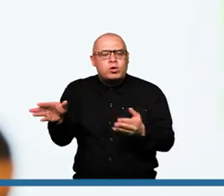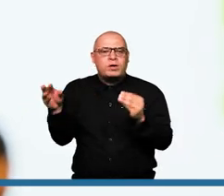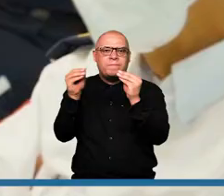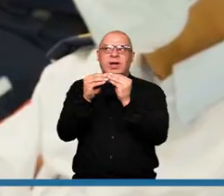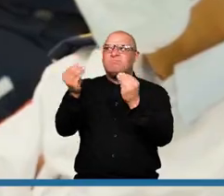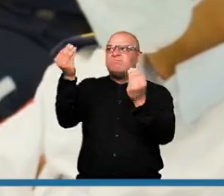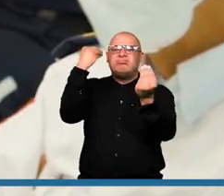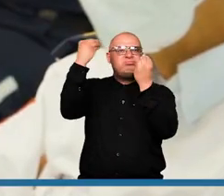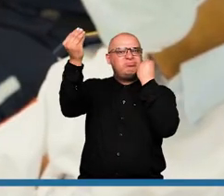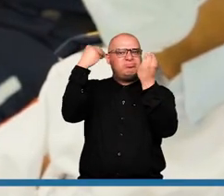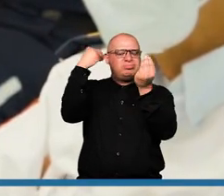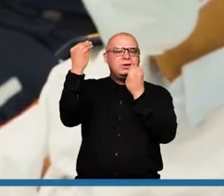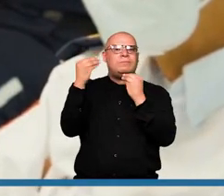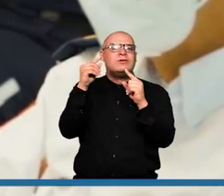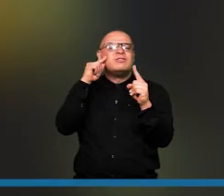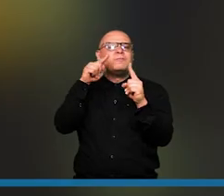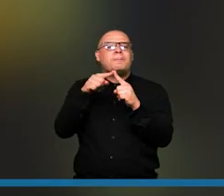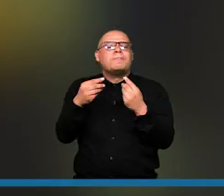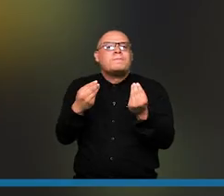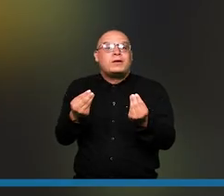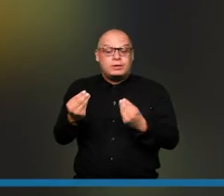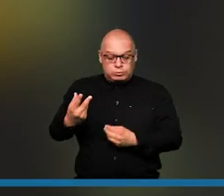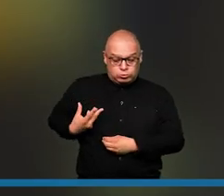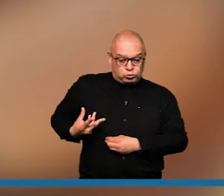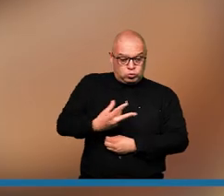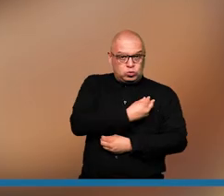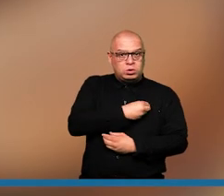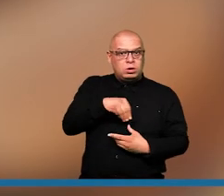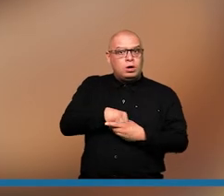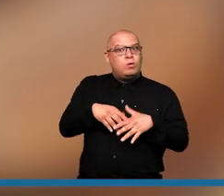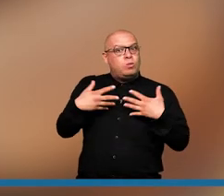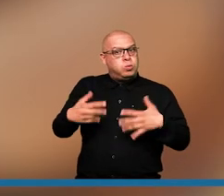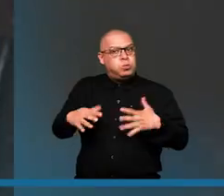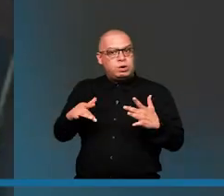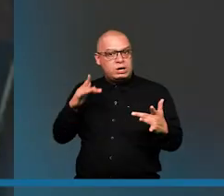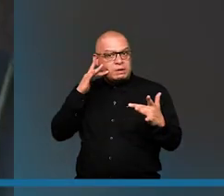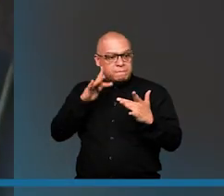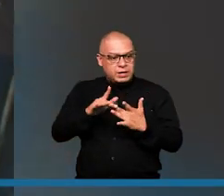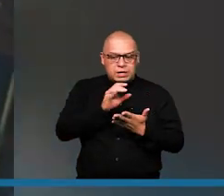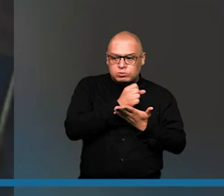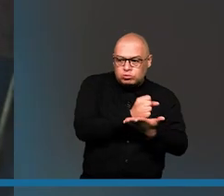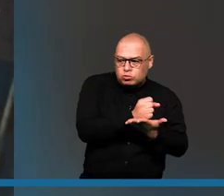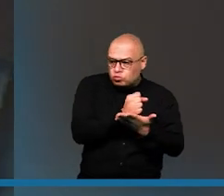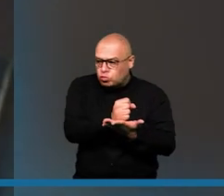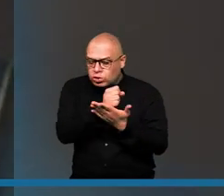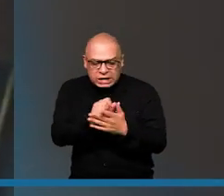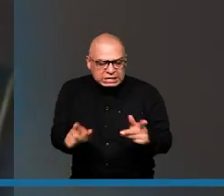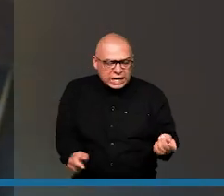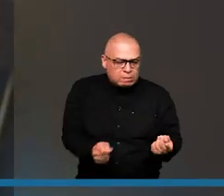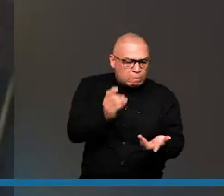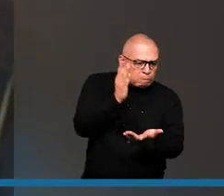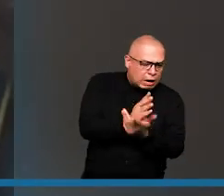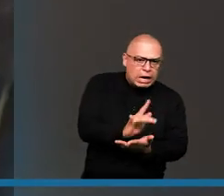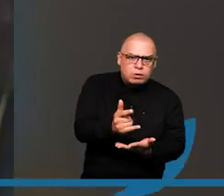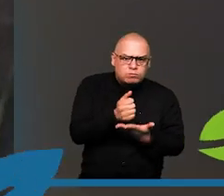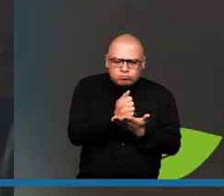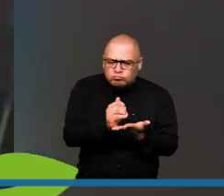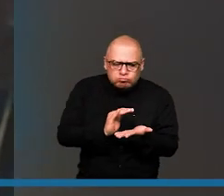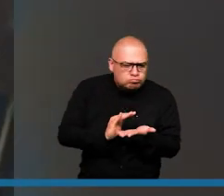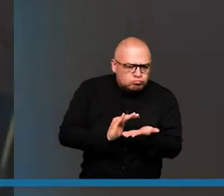el entrenamiento para poder hacer el rescate de una forma idónea sin hacerle más daño al animal que requiere nuestra ayuda.